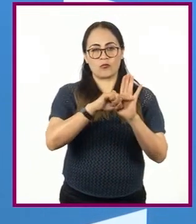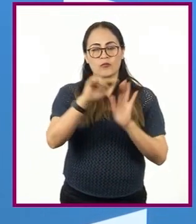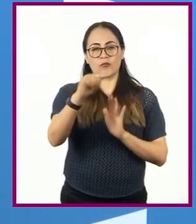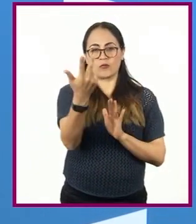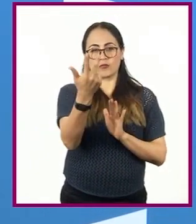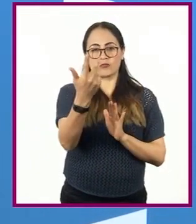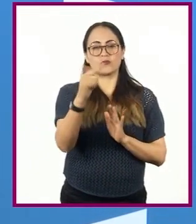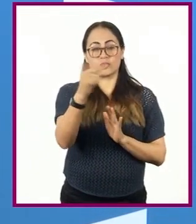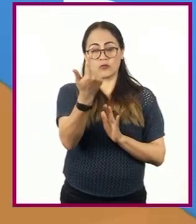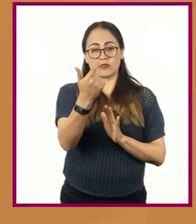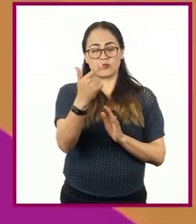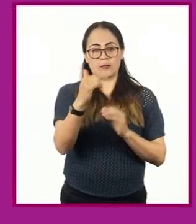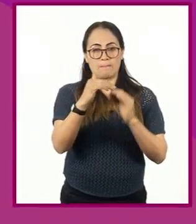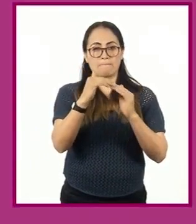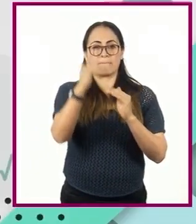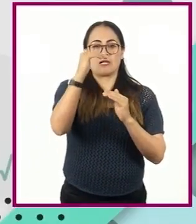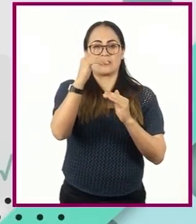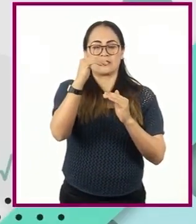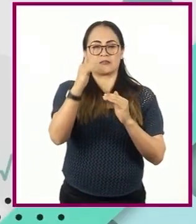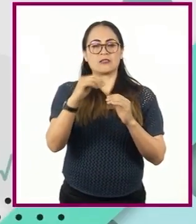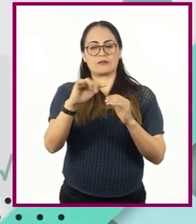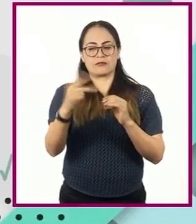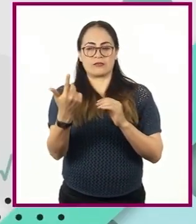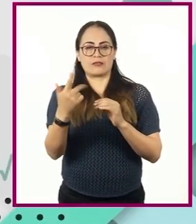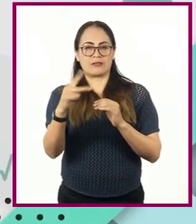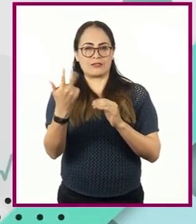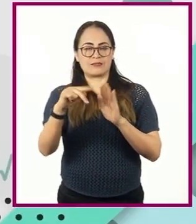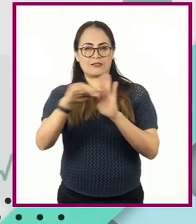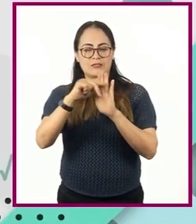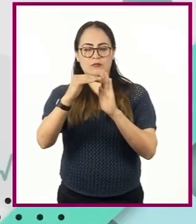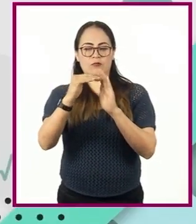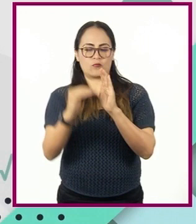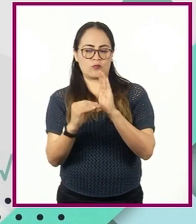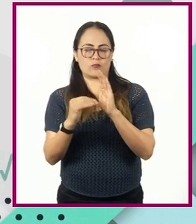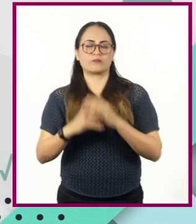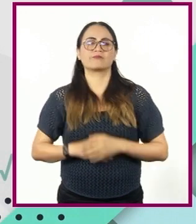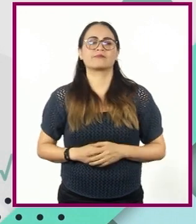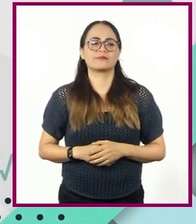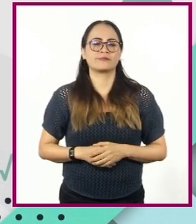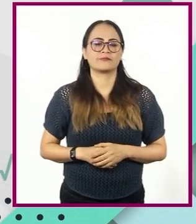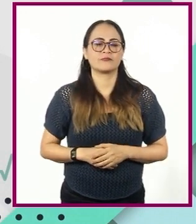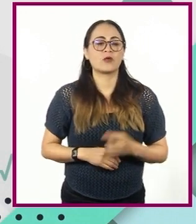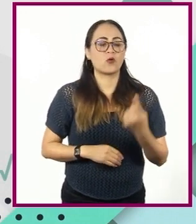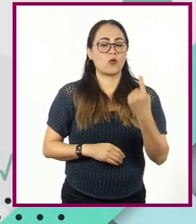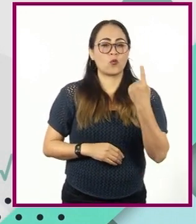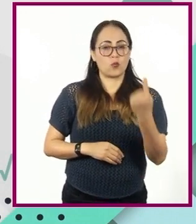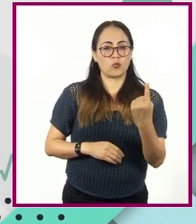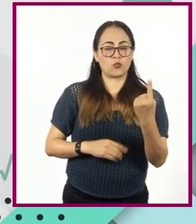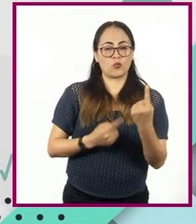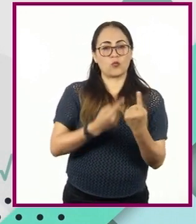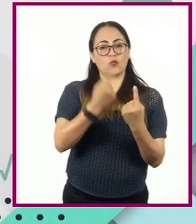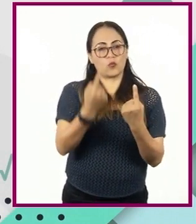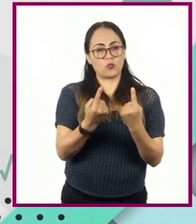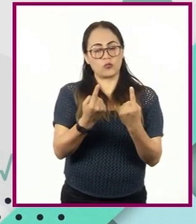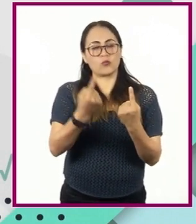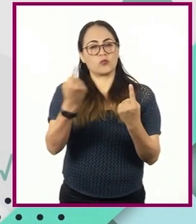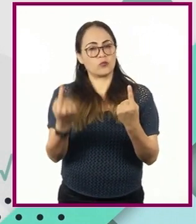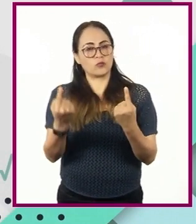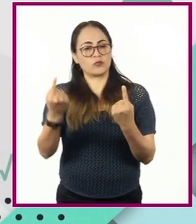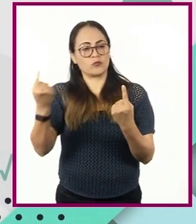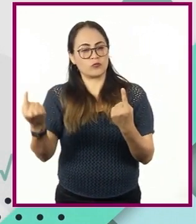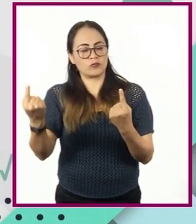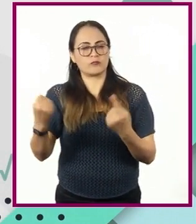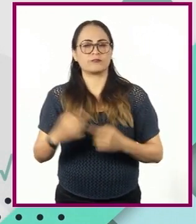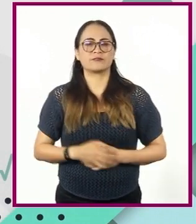es mayor que 13 negativo. En este caso, al sumar 1 a 1 de los sumandos,